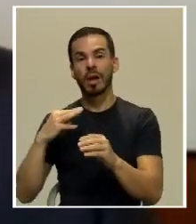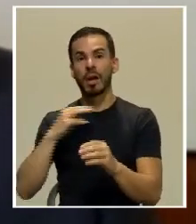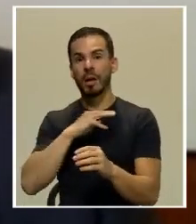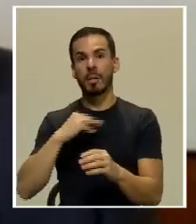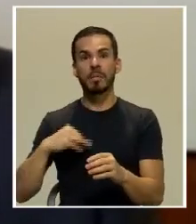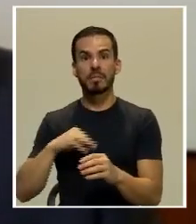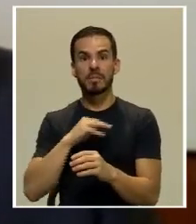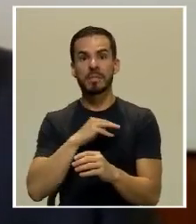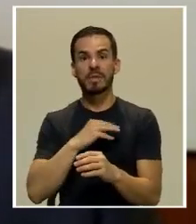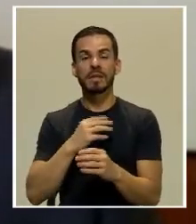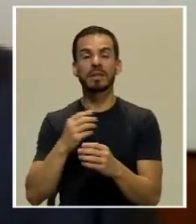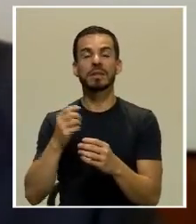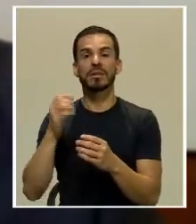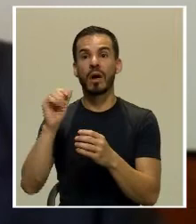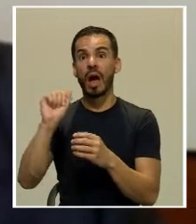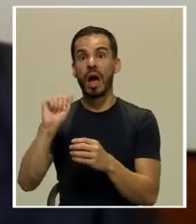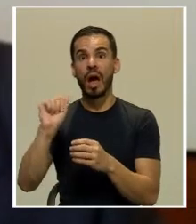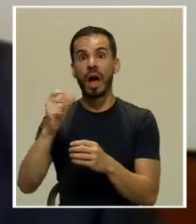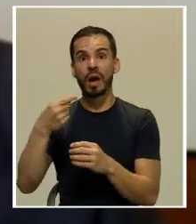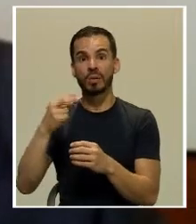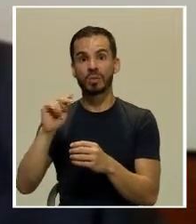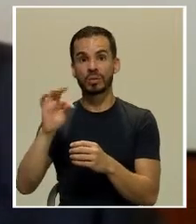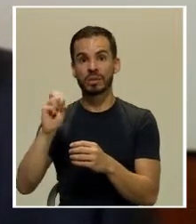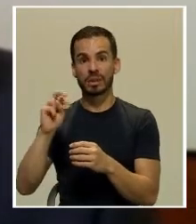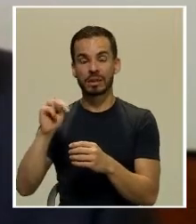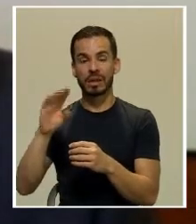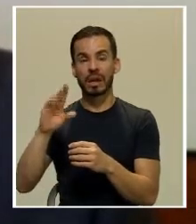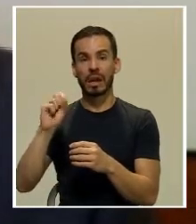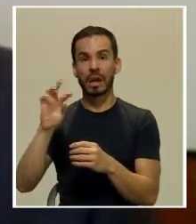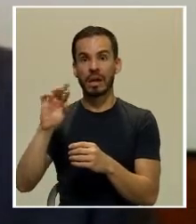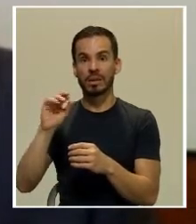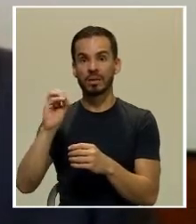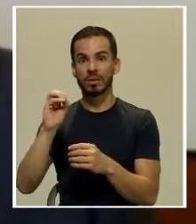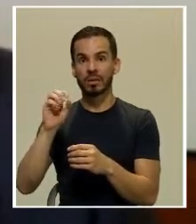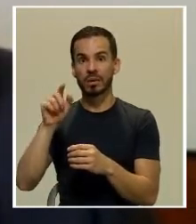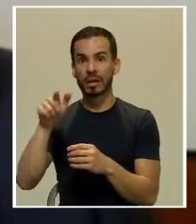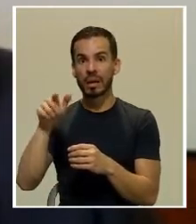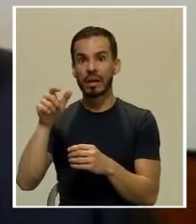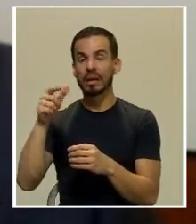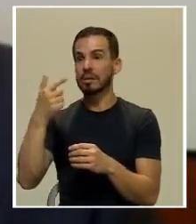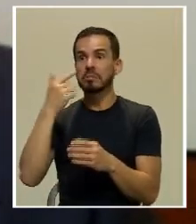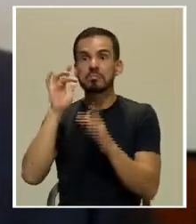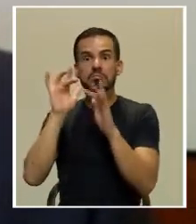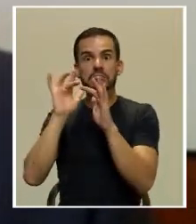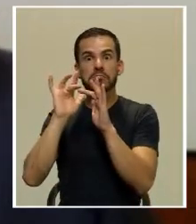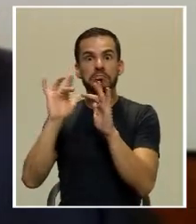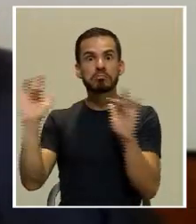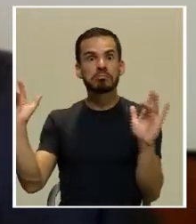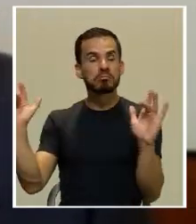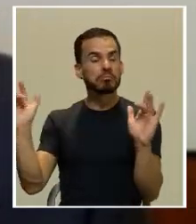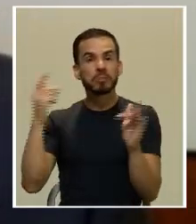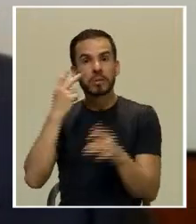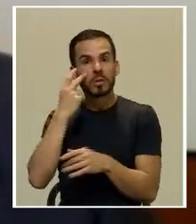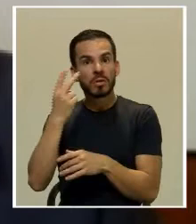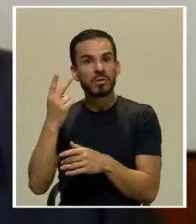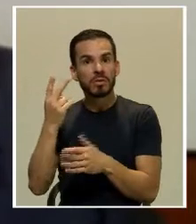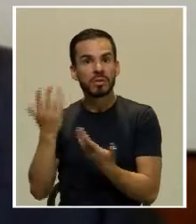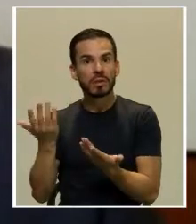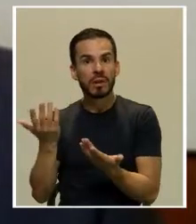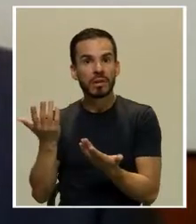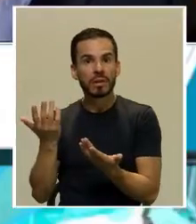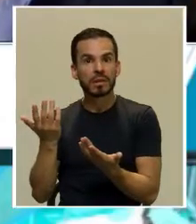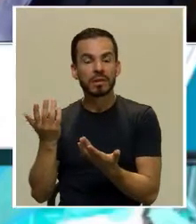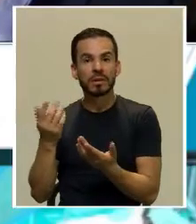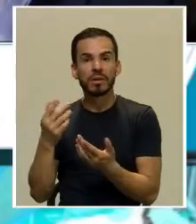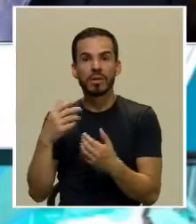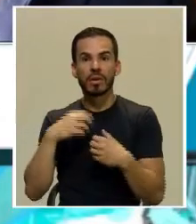Castro. Y la verdad es que es un jerarca bastante desaparecido, yo diría completamente desaparecido. O